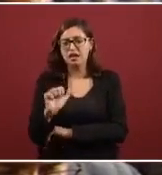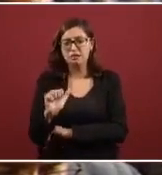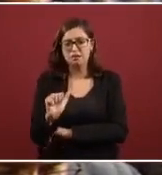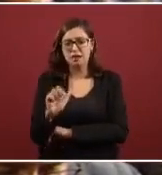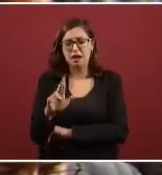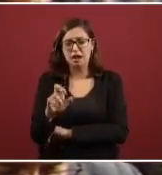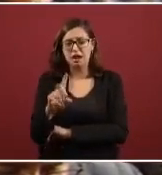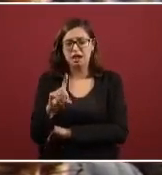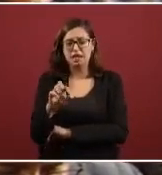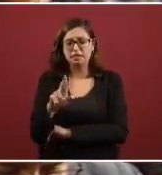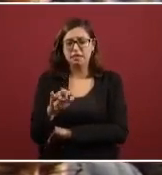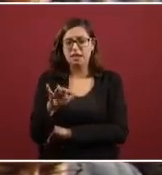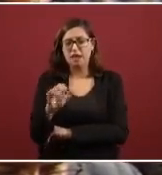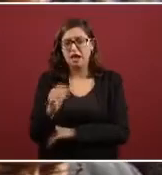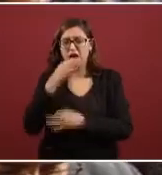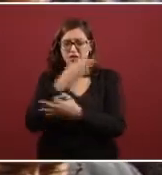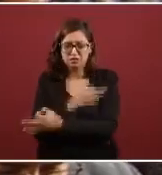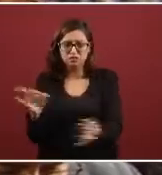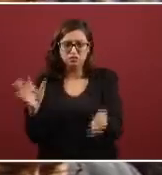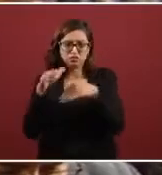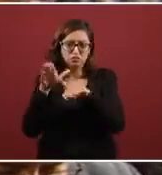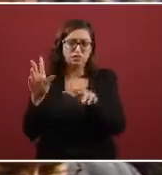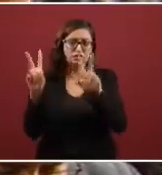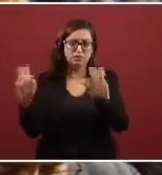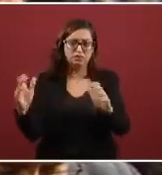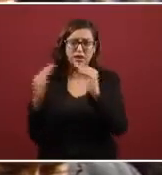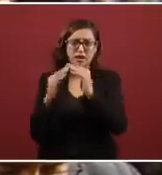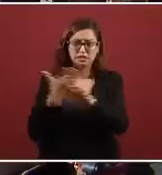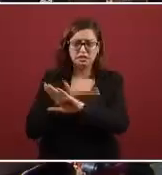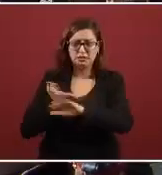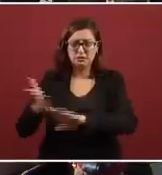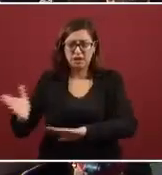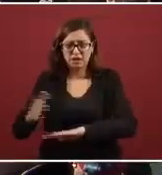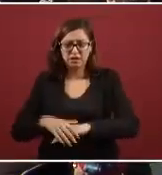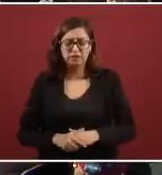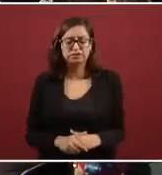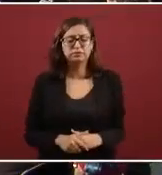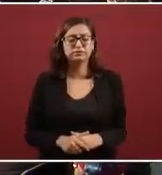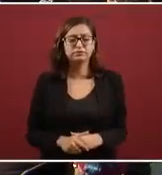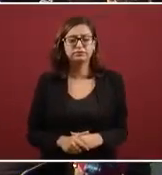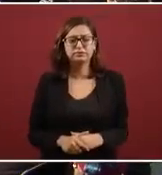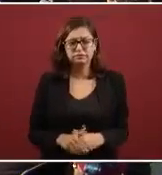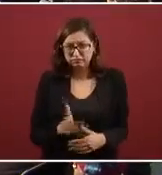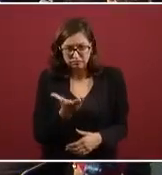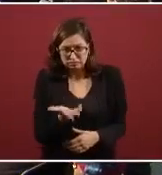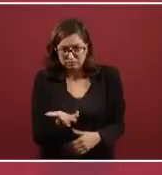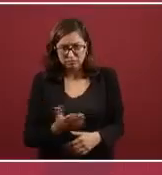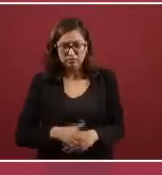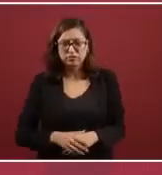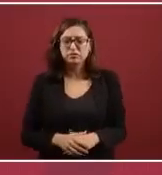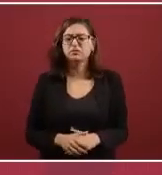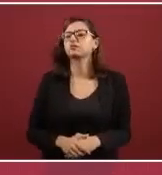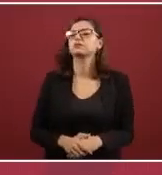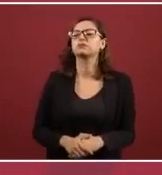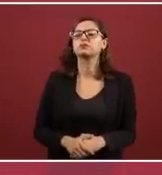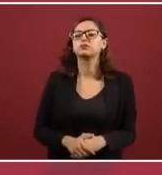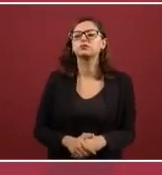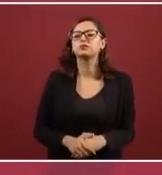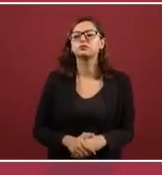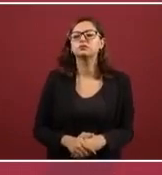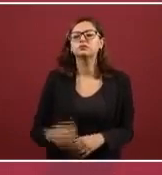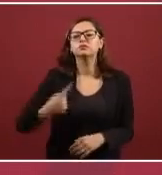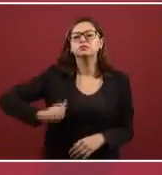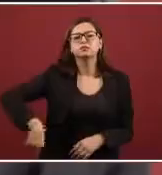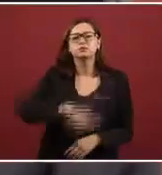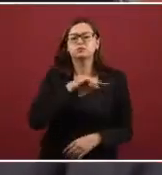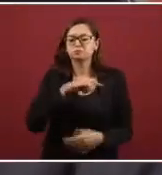conocer sobre el caso de la Casa Blanca. ¿Qué opinión tiene, presidente? La postura nuestra es la que he